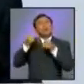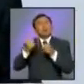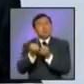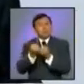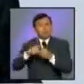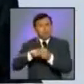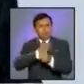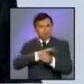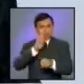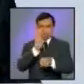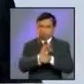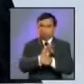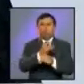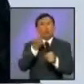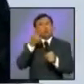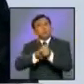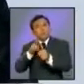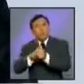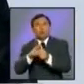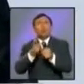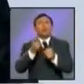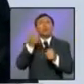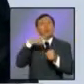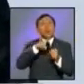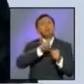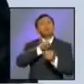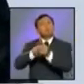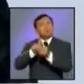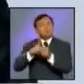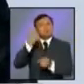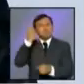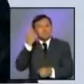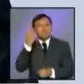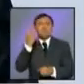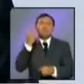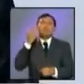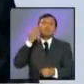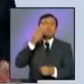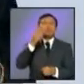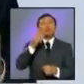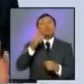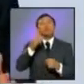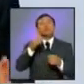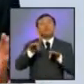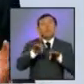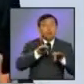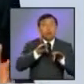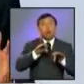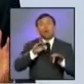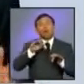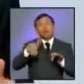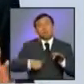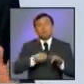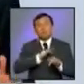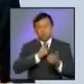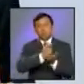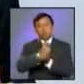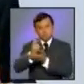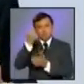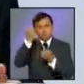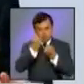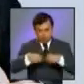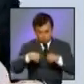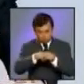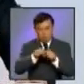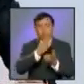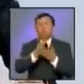nada pero en fin Andrés Manuel López obr dio muchas propuestas lo vi muy seguro Él es